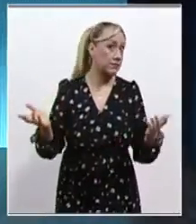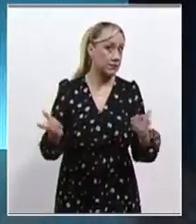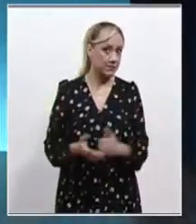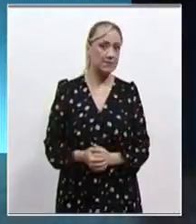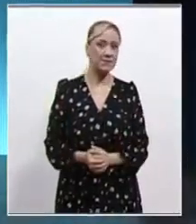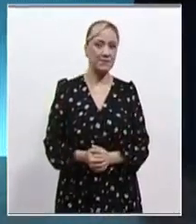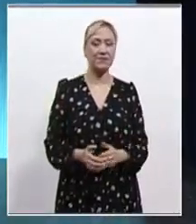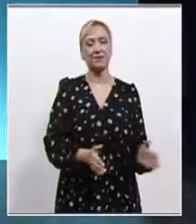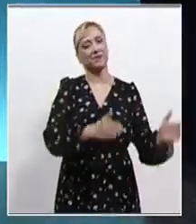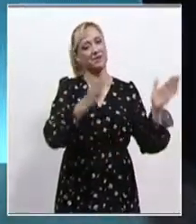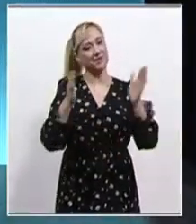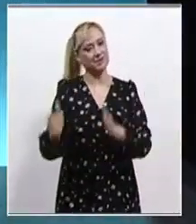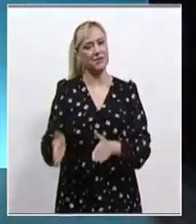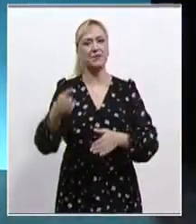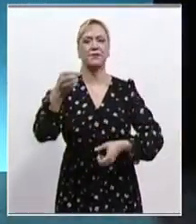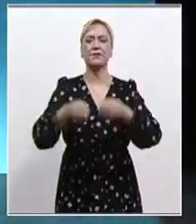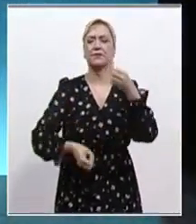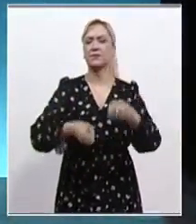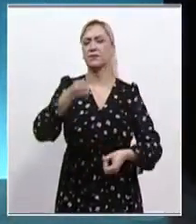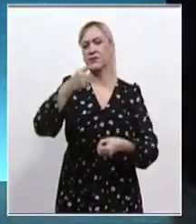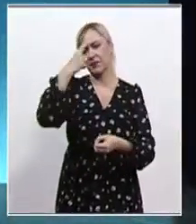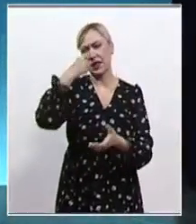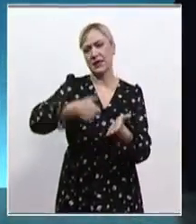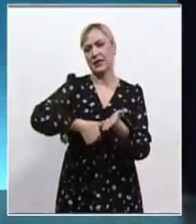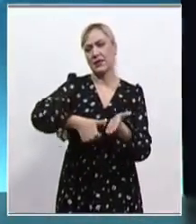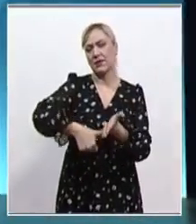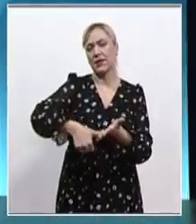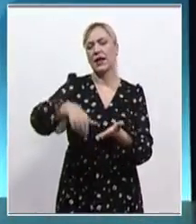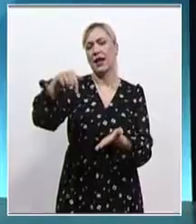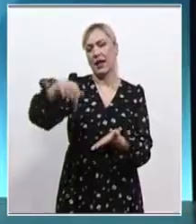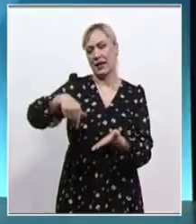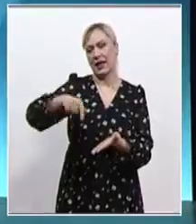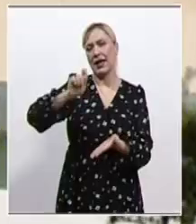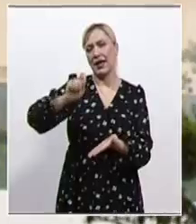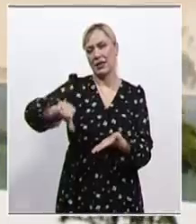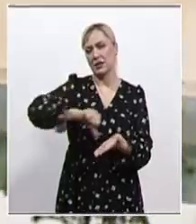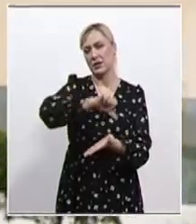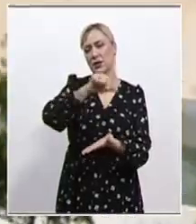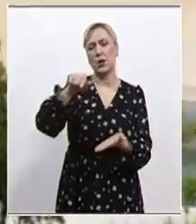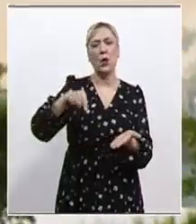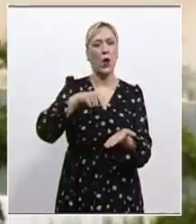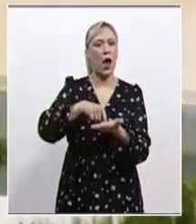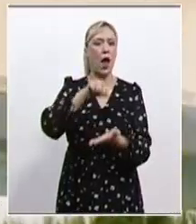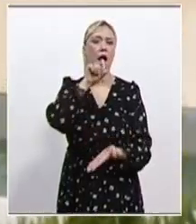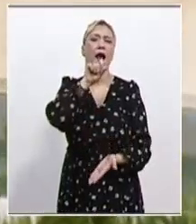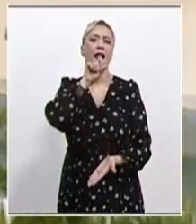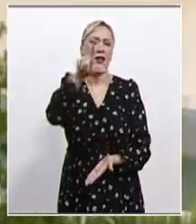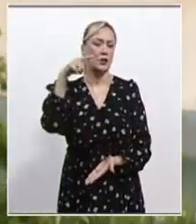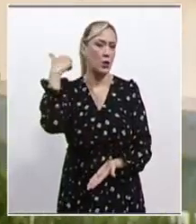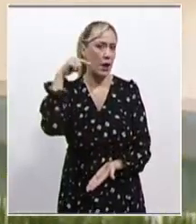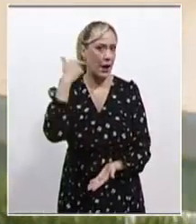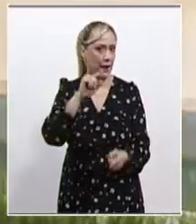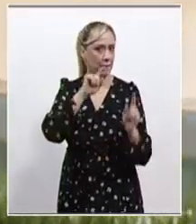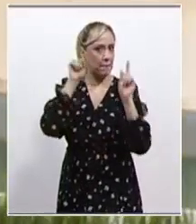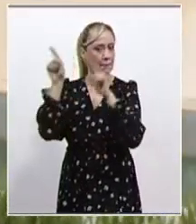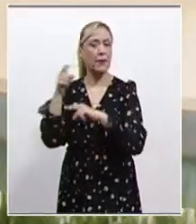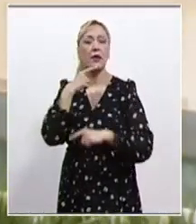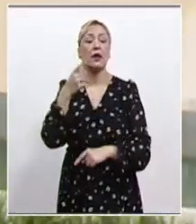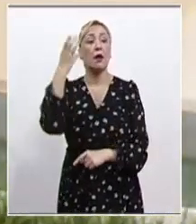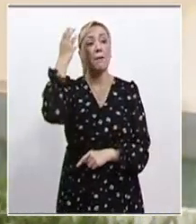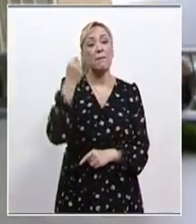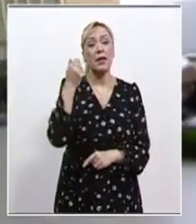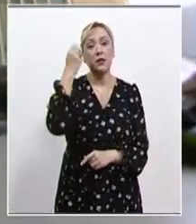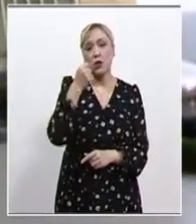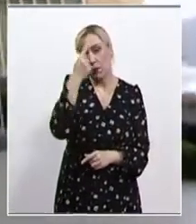Y en otro asunto, el Pleno Regional en Materia Civil de la región Centro-Norte, con sede en Guadalajara, Jalisco, estableció que la pensión